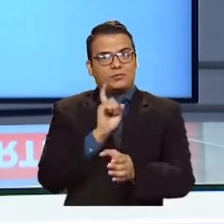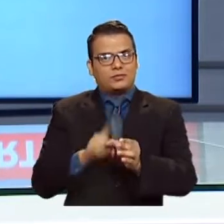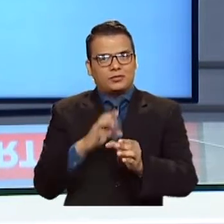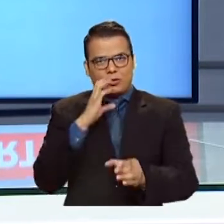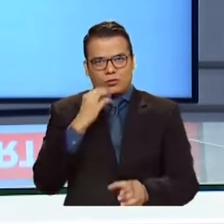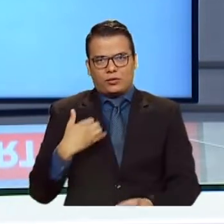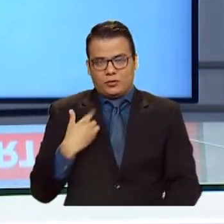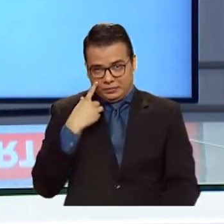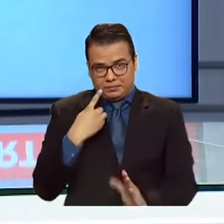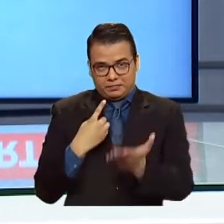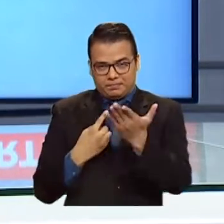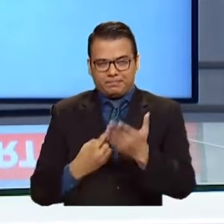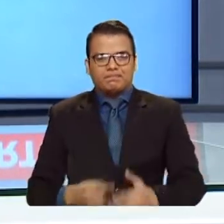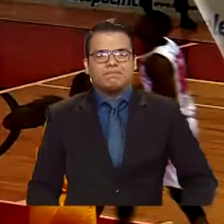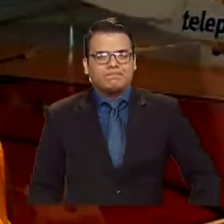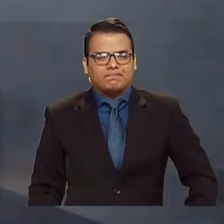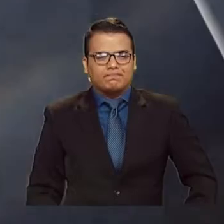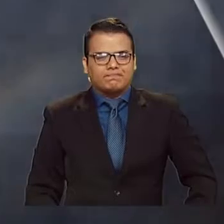informa Mónica Santa Cruz.